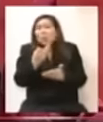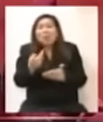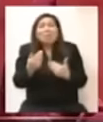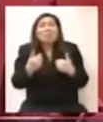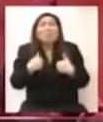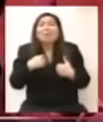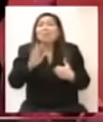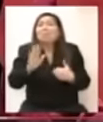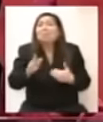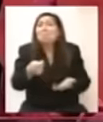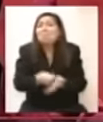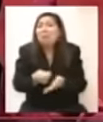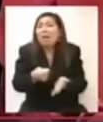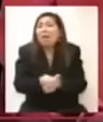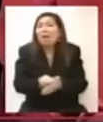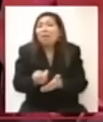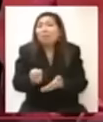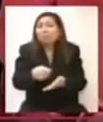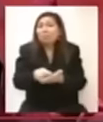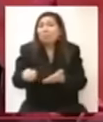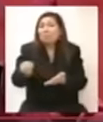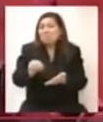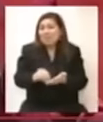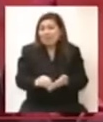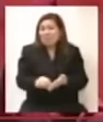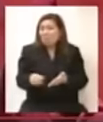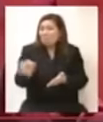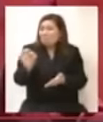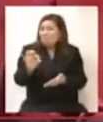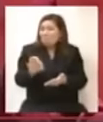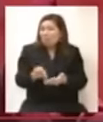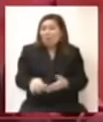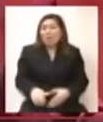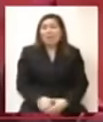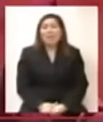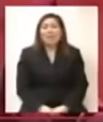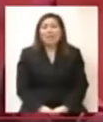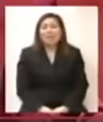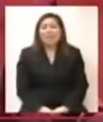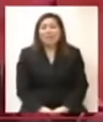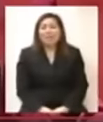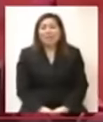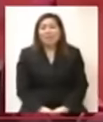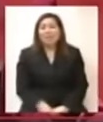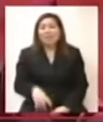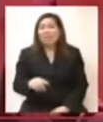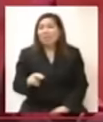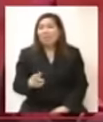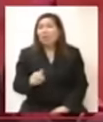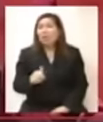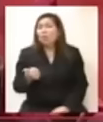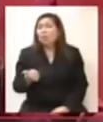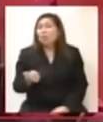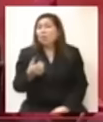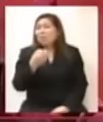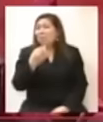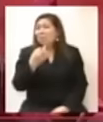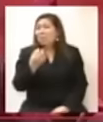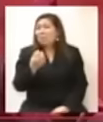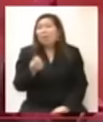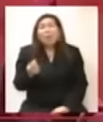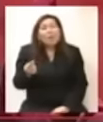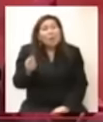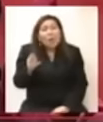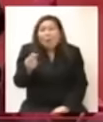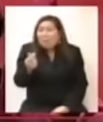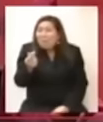ustedes tienen que pagar derechos de autor le ponen este no sé pues panadol Forte ya es otro medicamento y